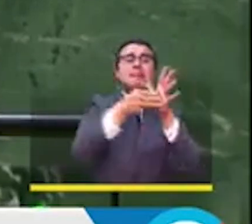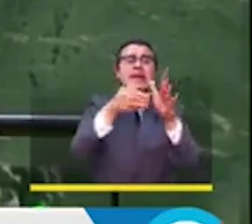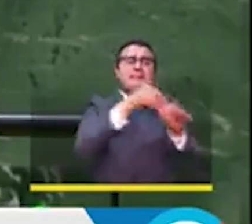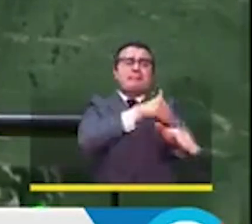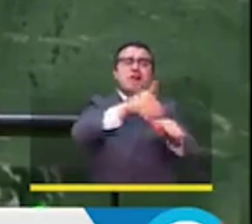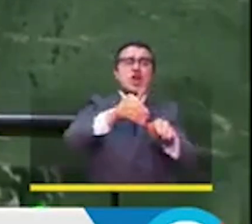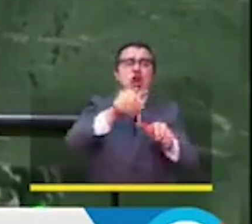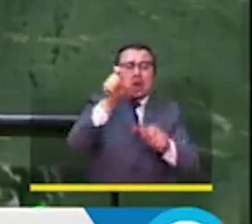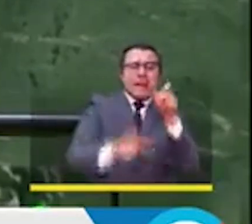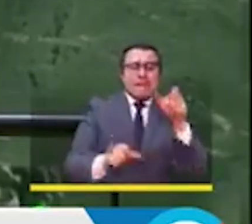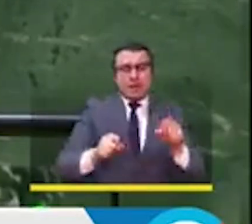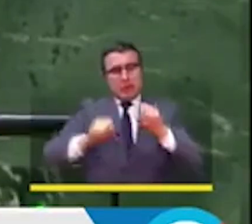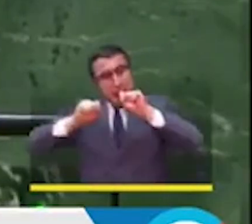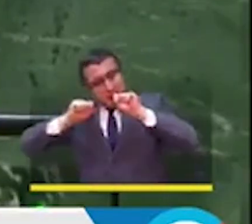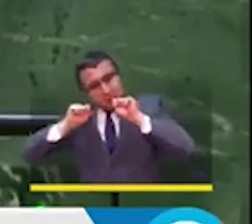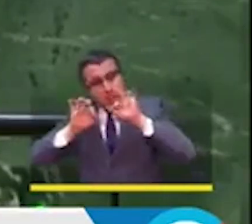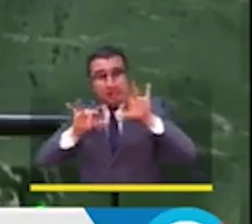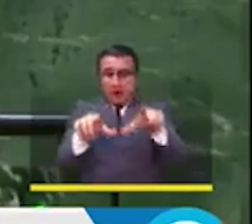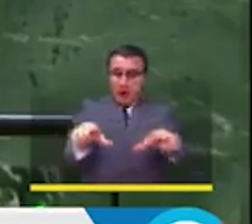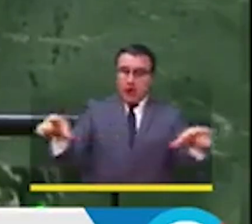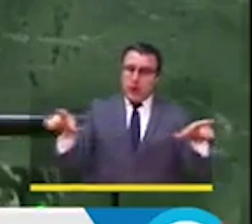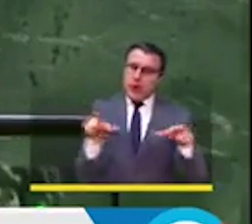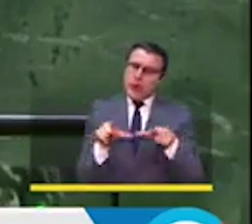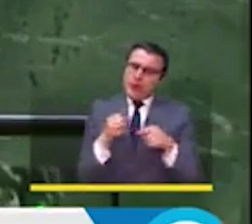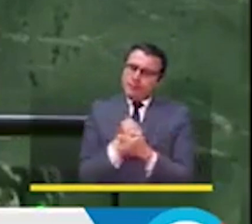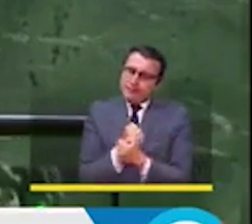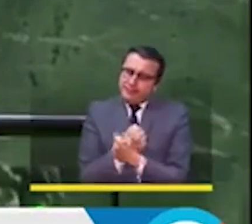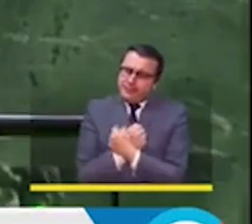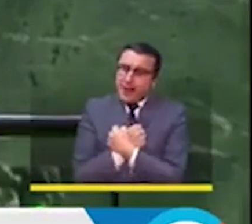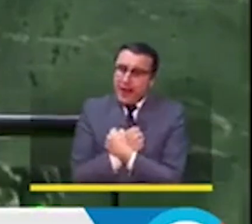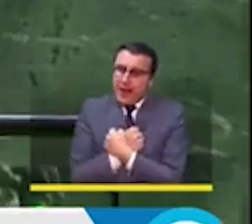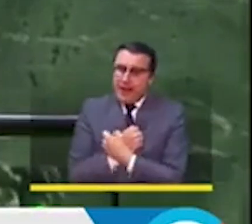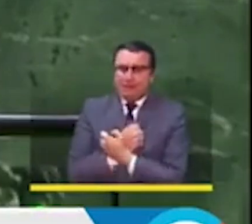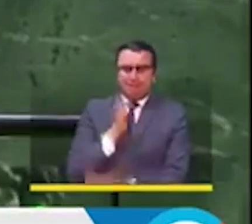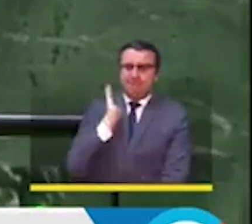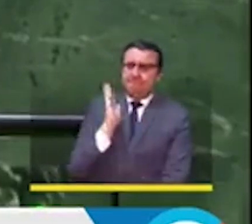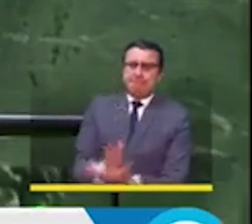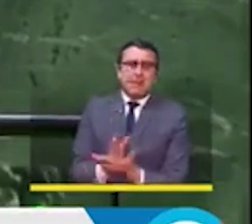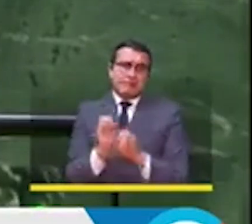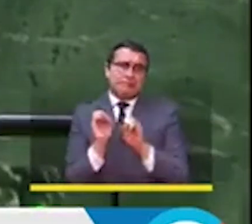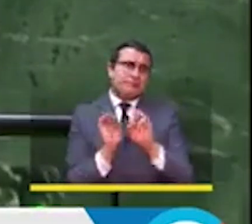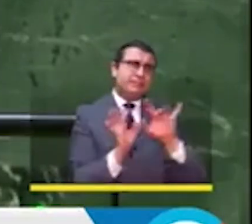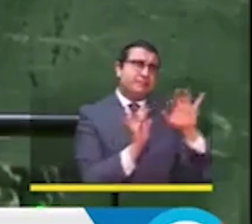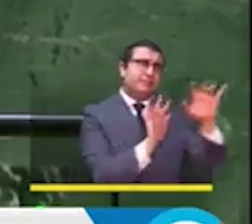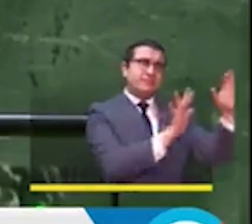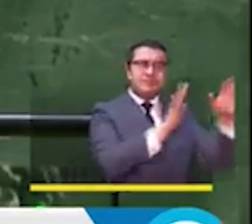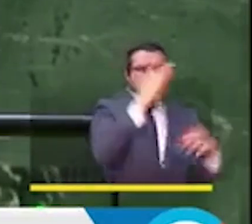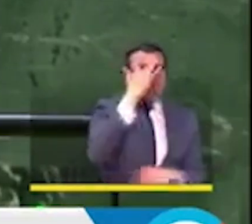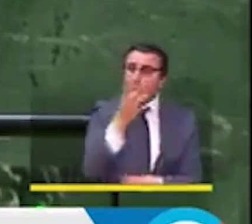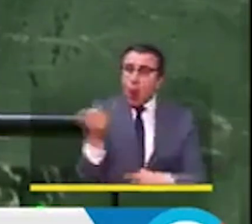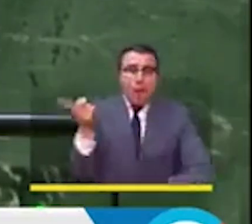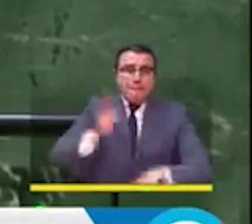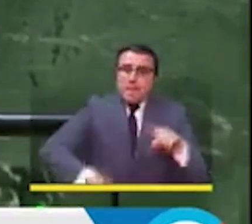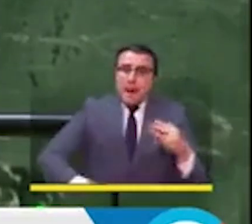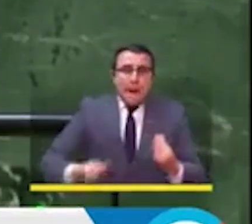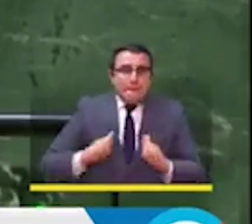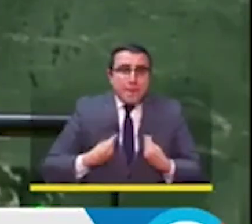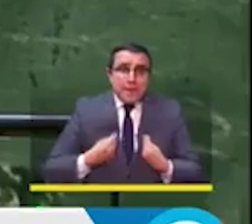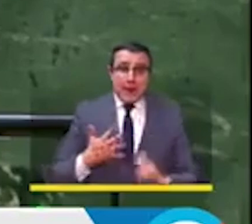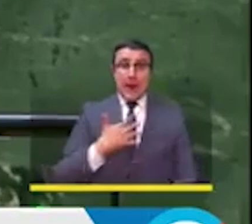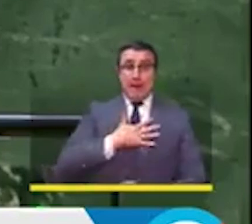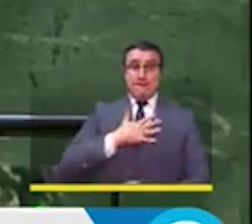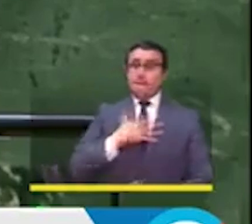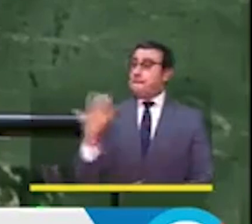3.000 millones huyendo de sus lugares queridos porque serán inhabitables. En mi